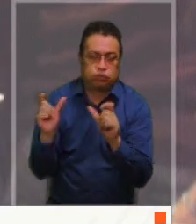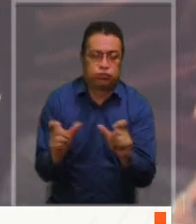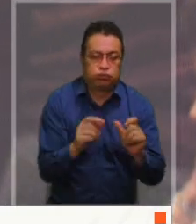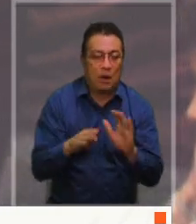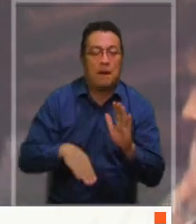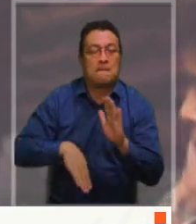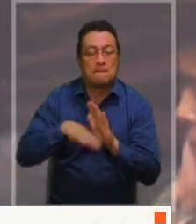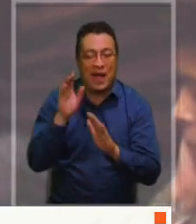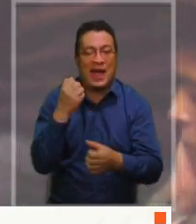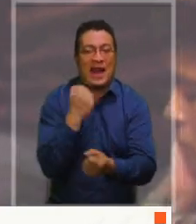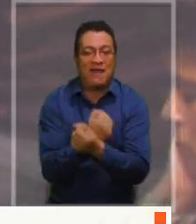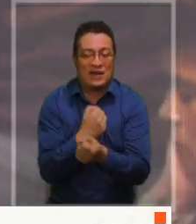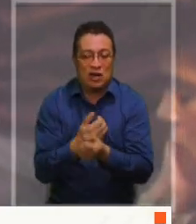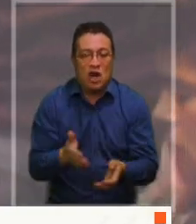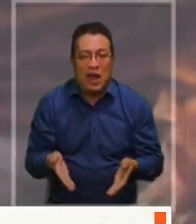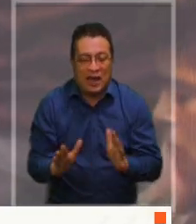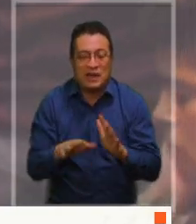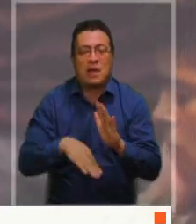carabineros en la calle,